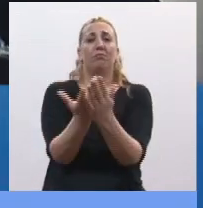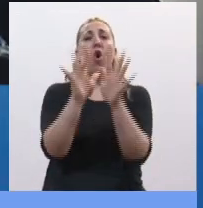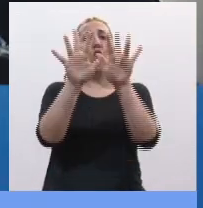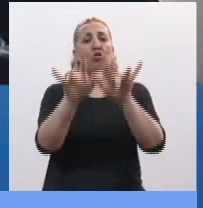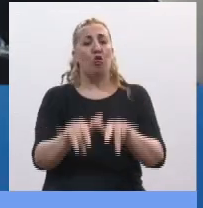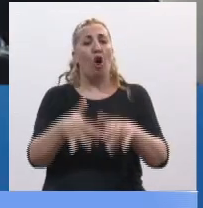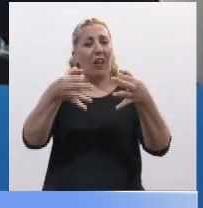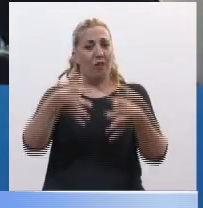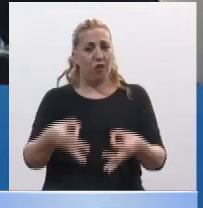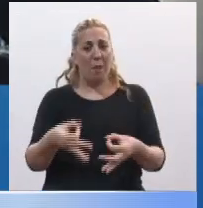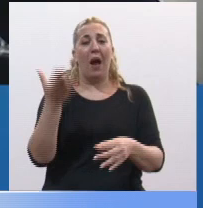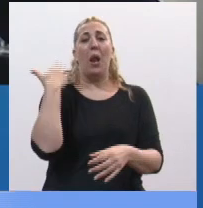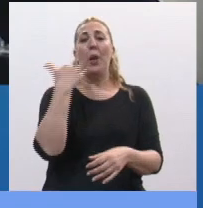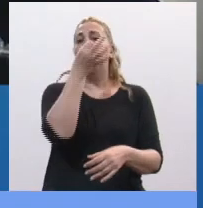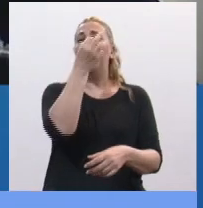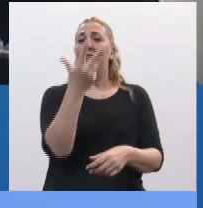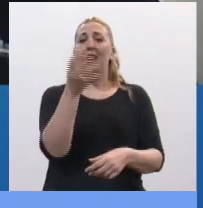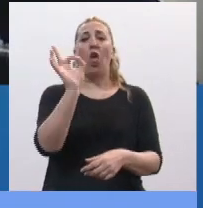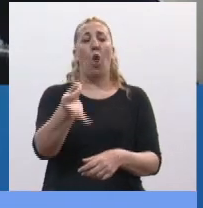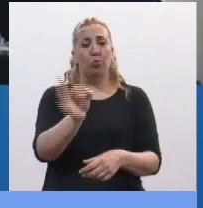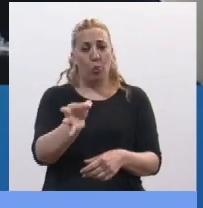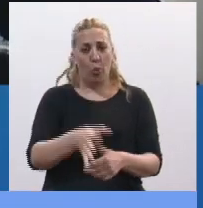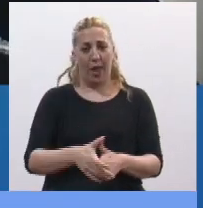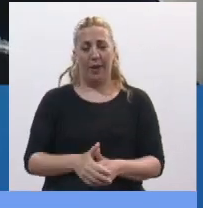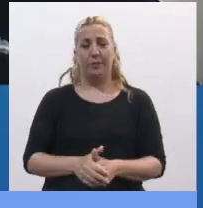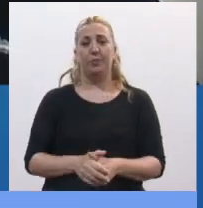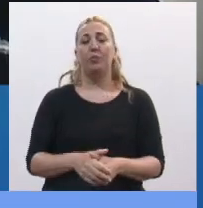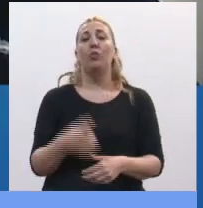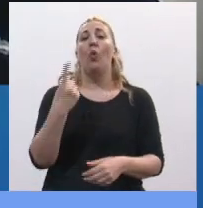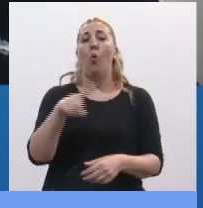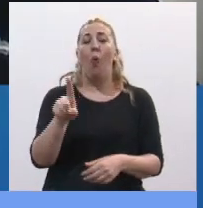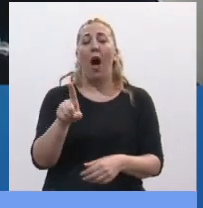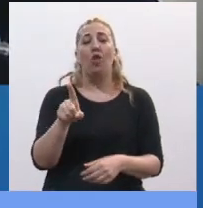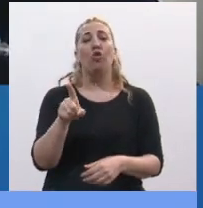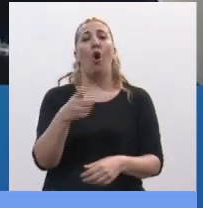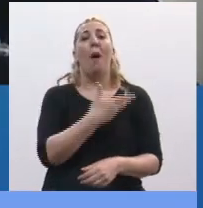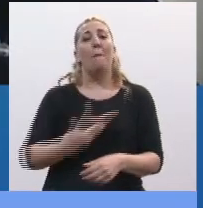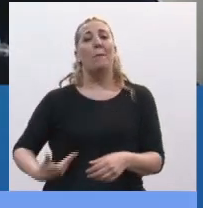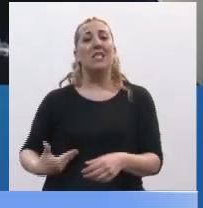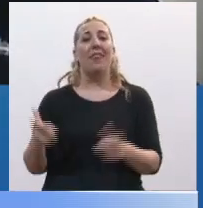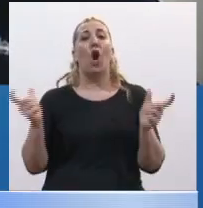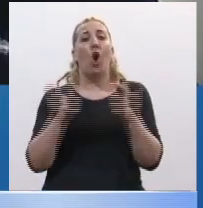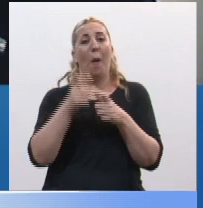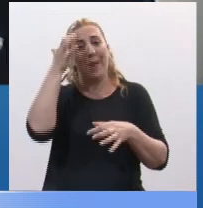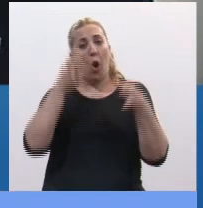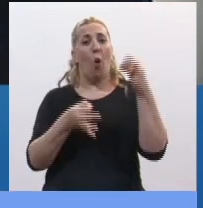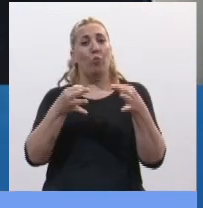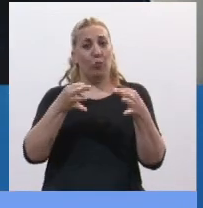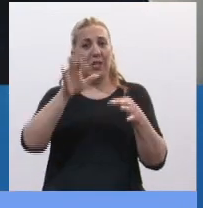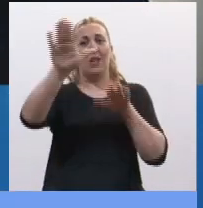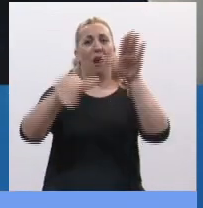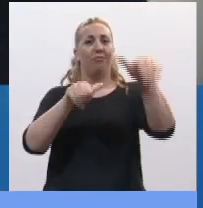nota formal el pasado 23 de octubre, luego de que el presidente de la Comisión de